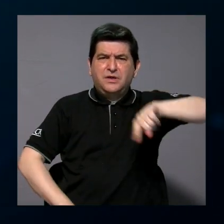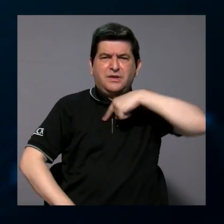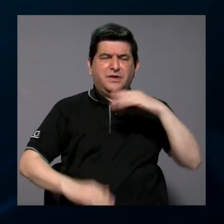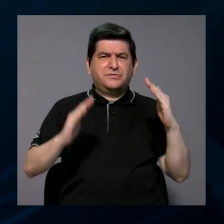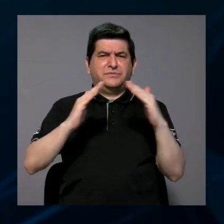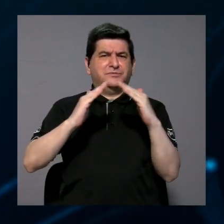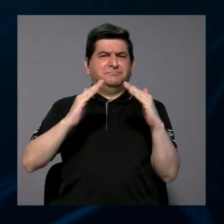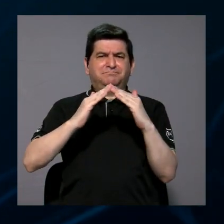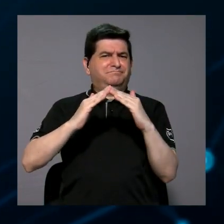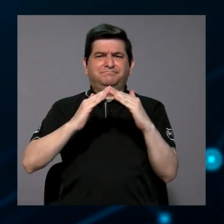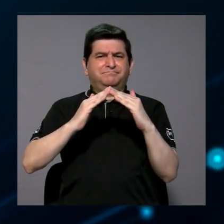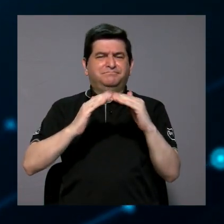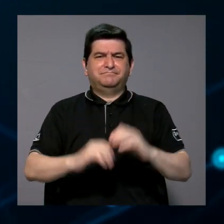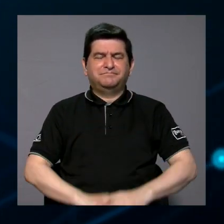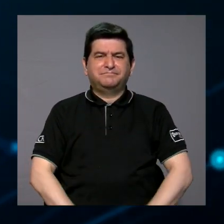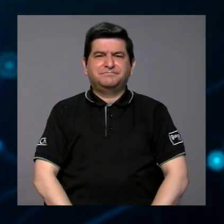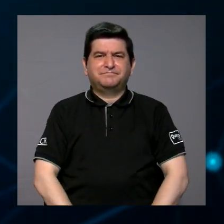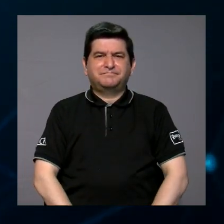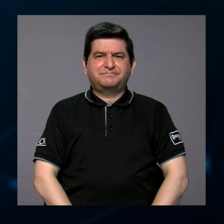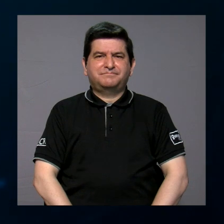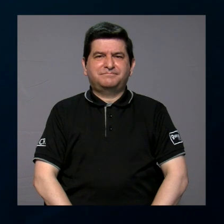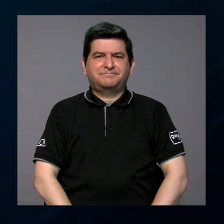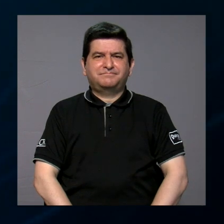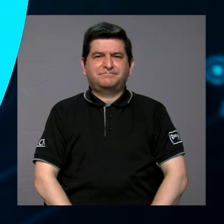que vivimos.